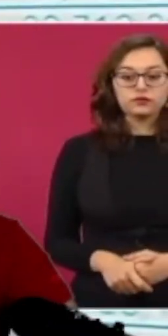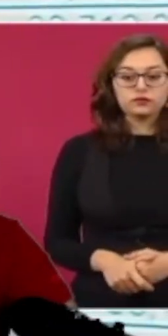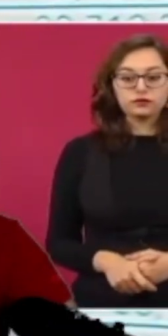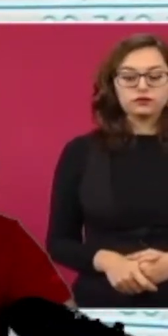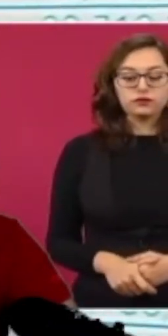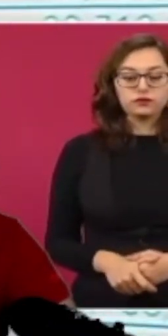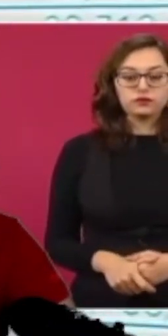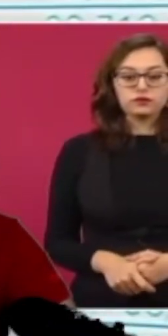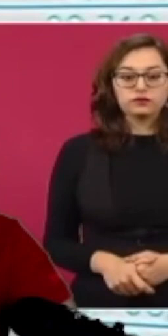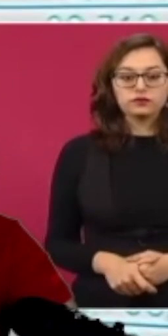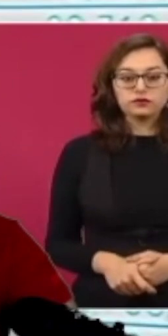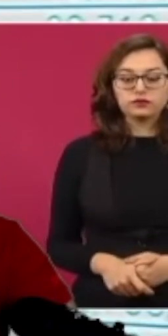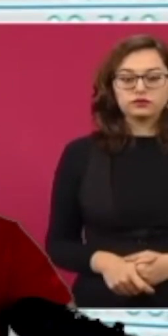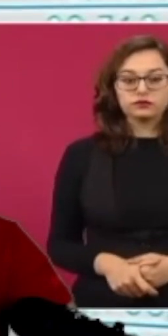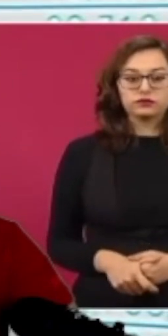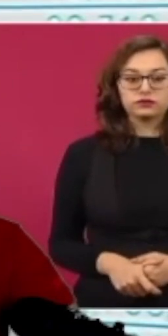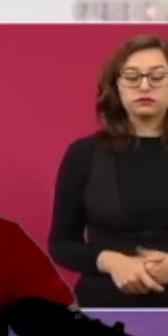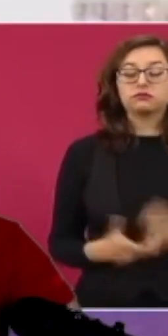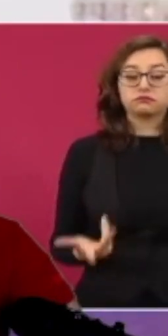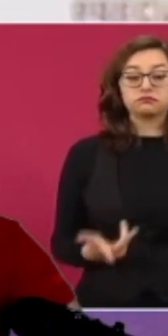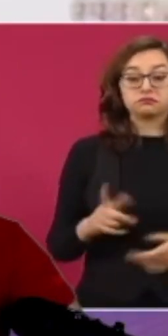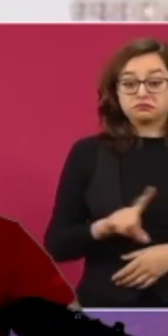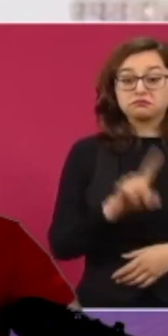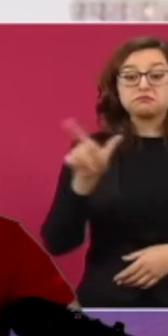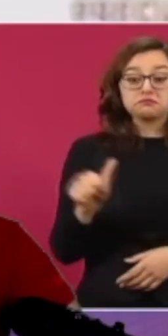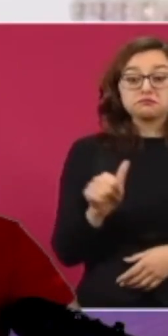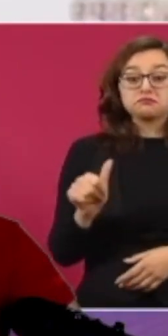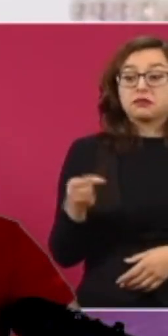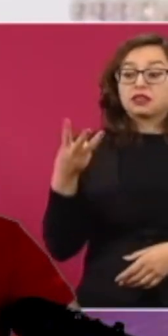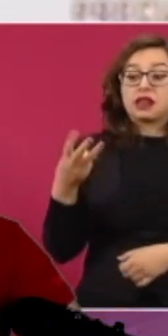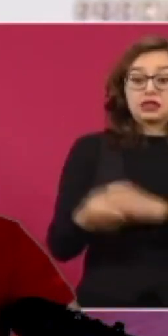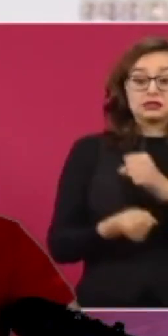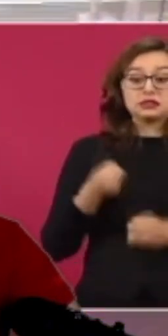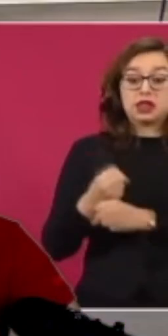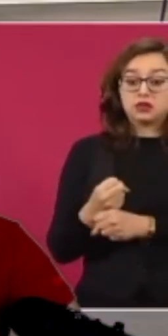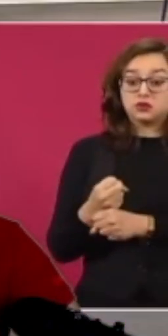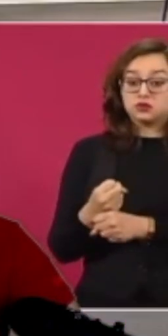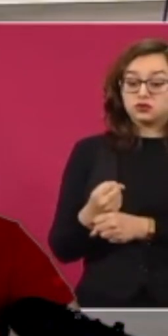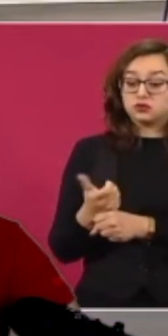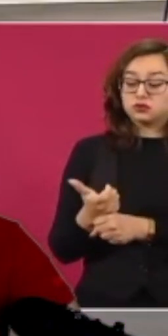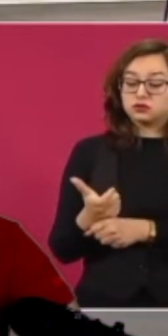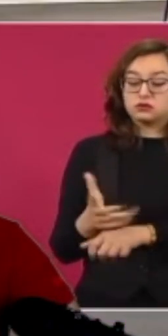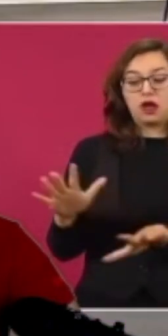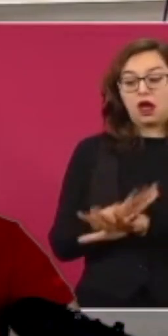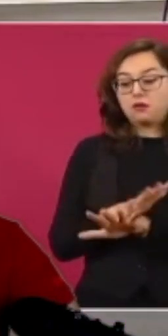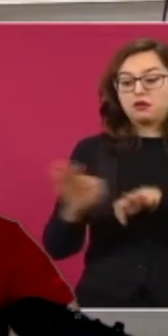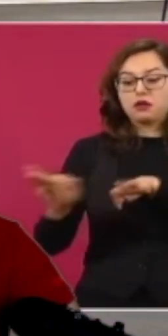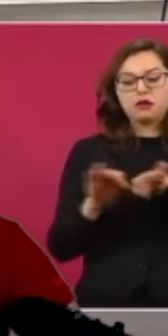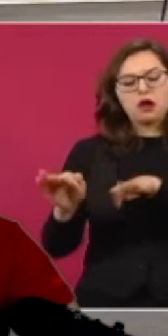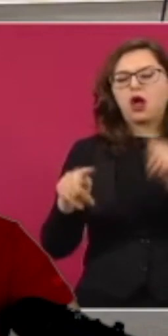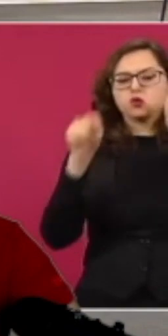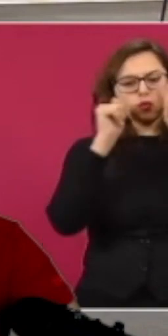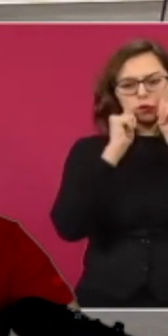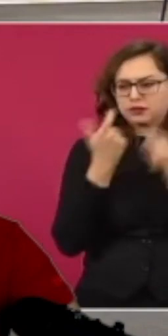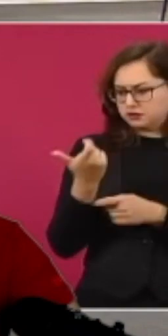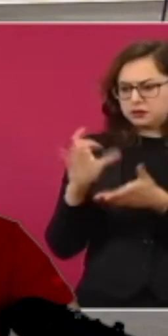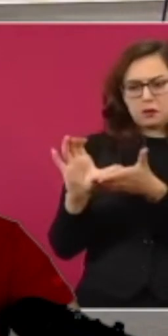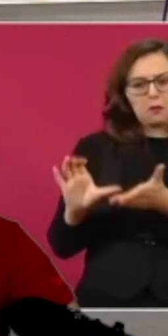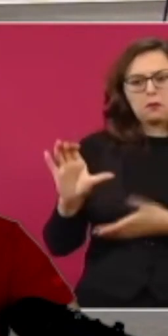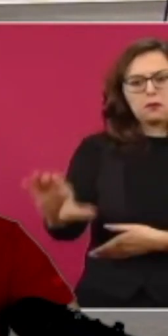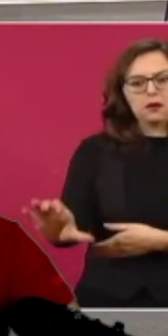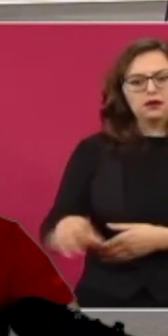cambian de trabajo en esos 3 años, se llevan 1,500,000.